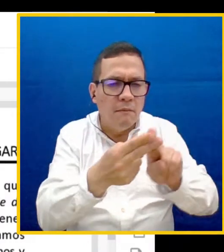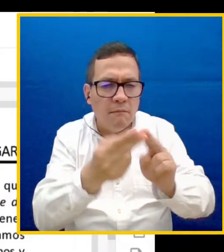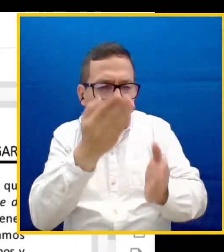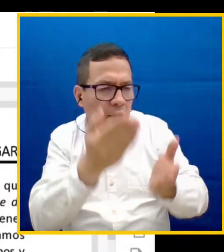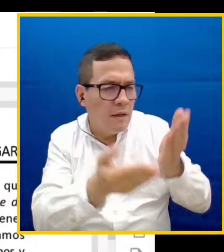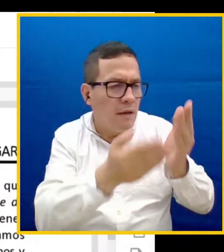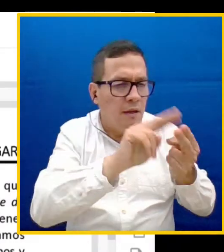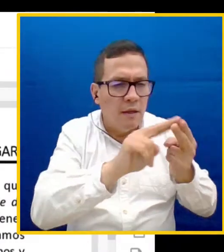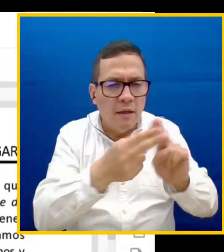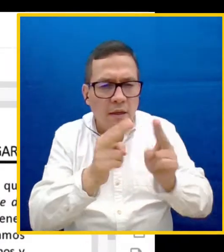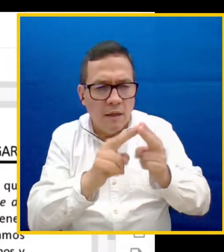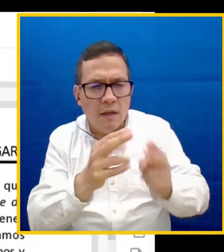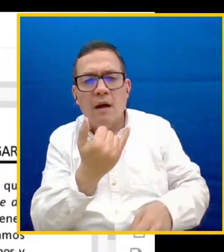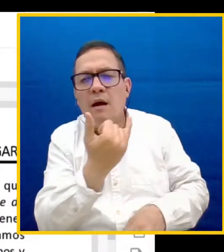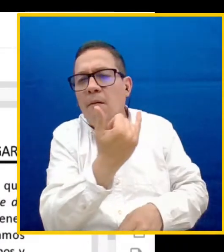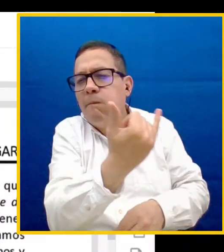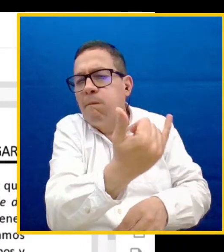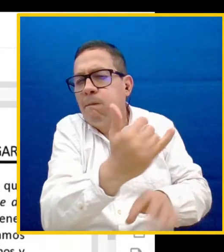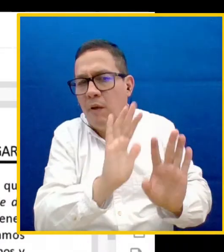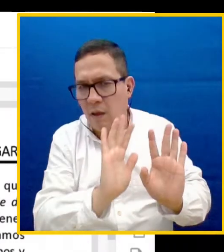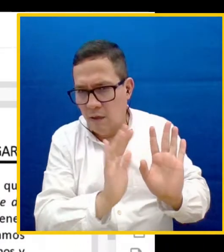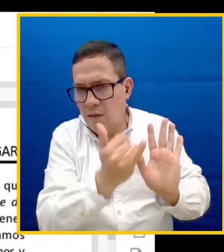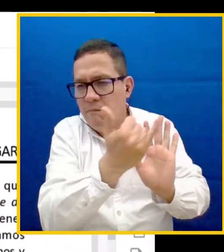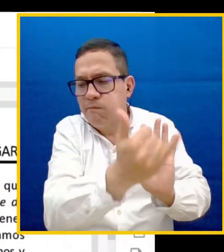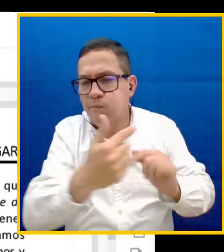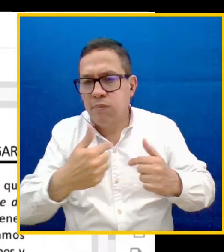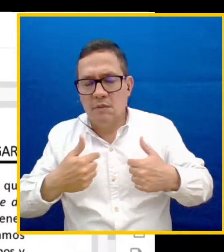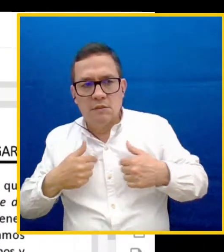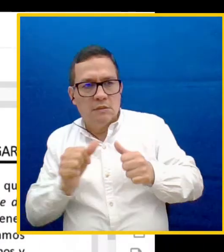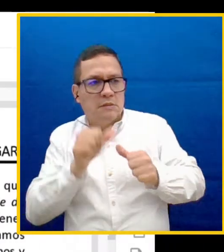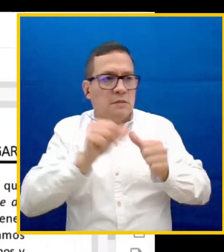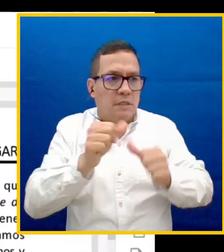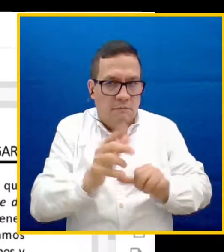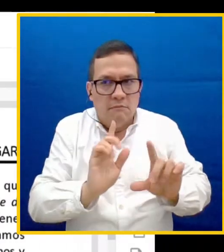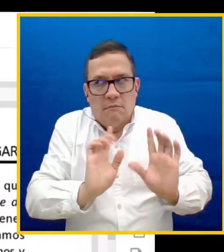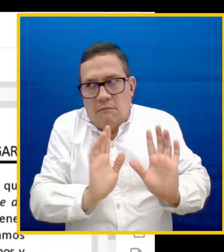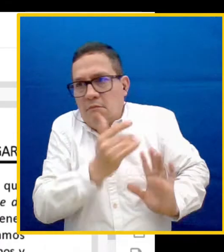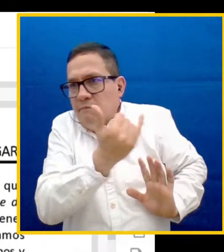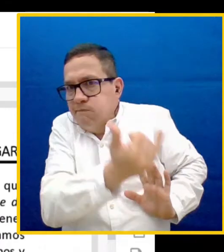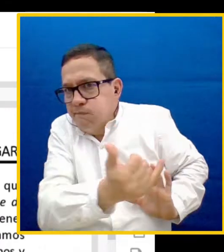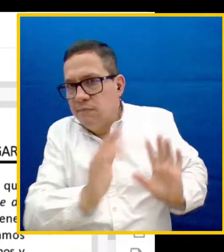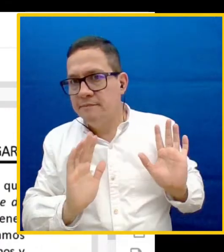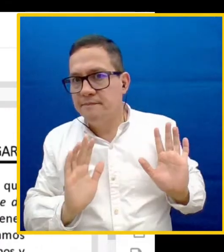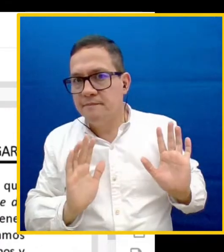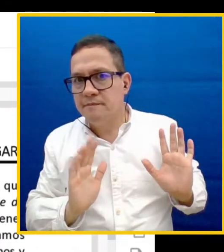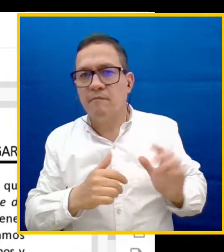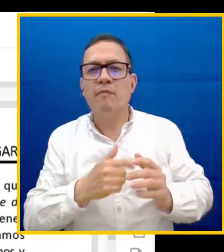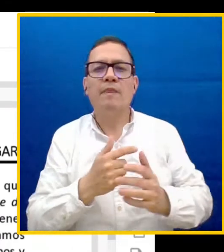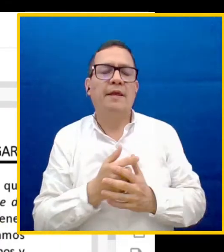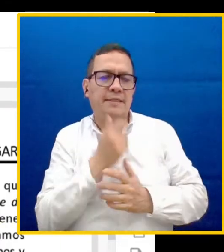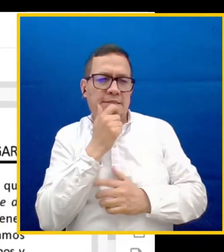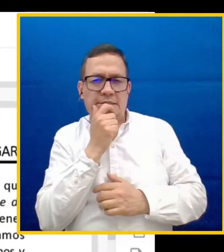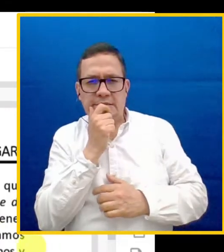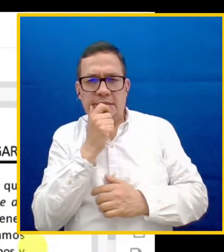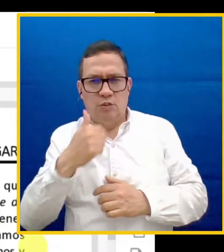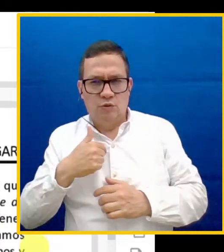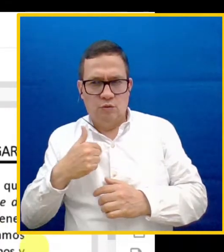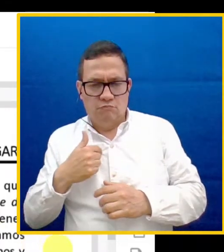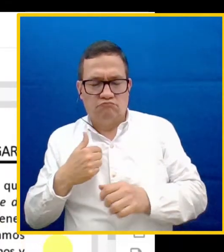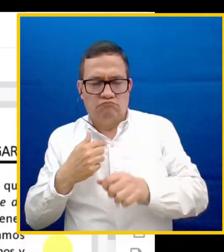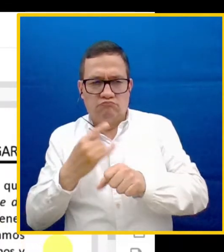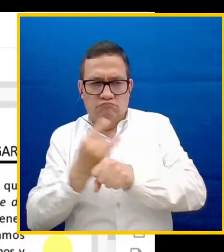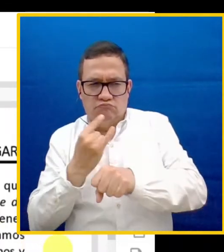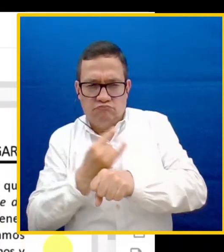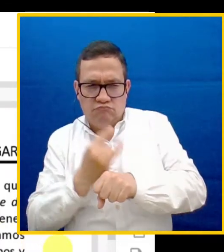analicemos existen independientemente de nuestra medición. La expectativa de quienes emplean estas